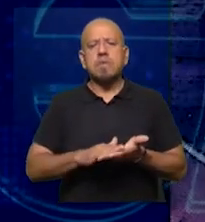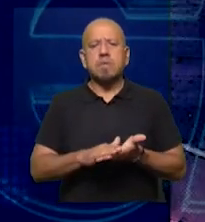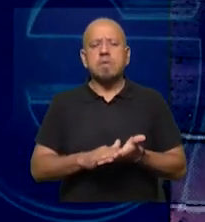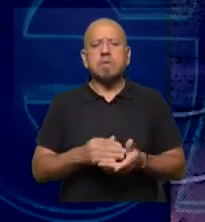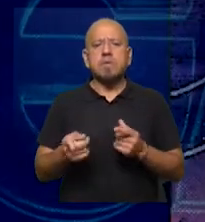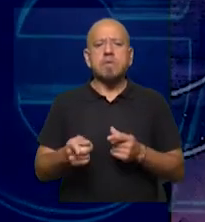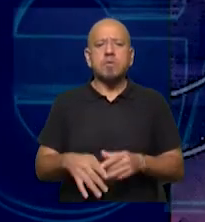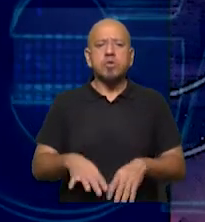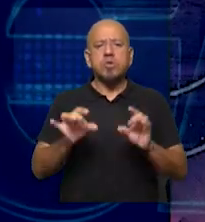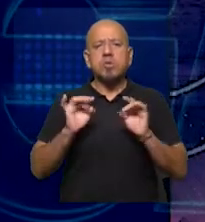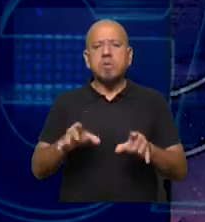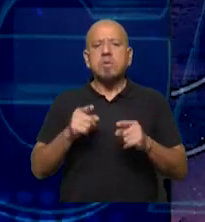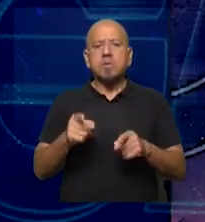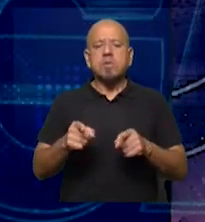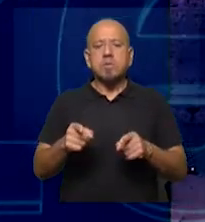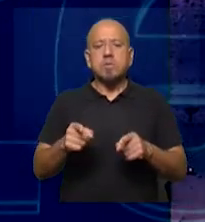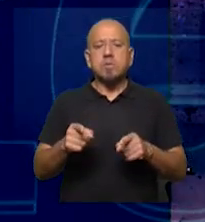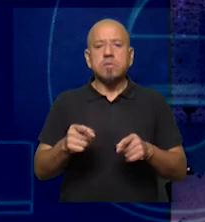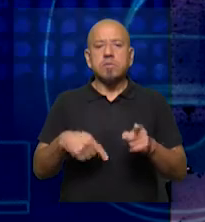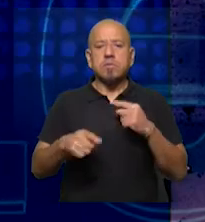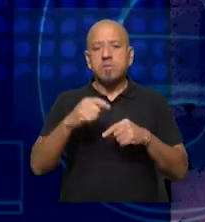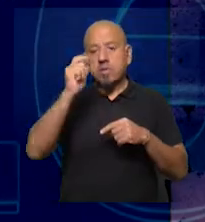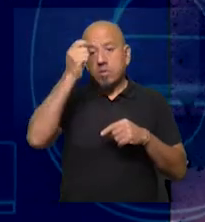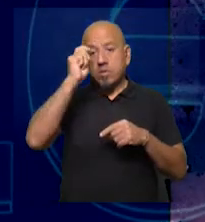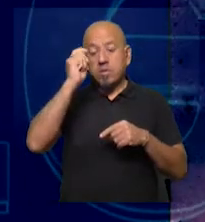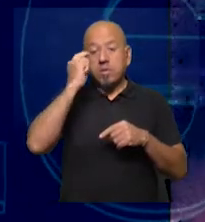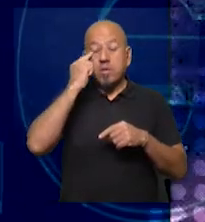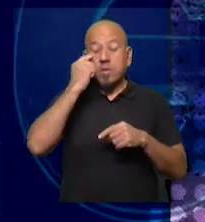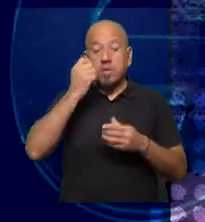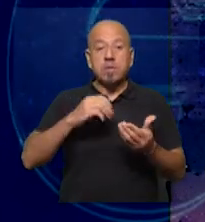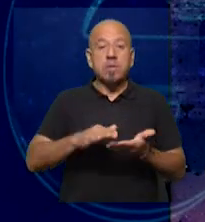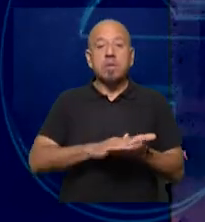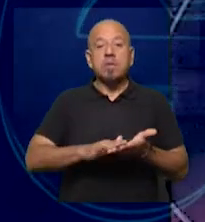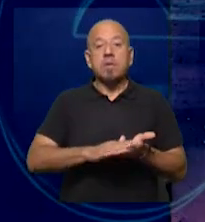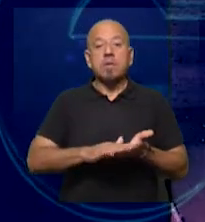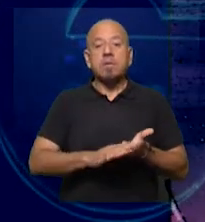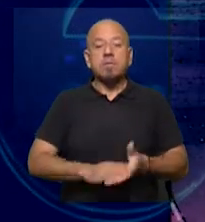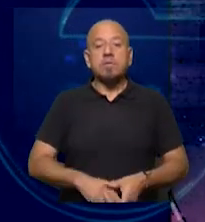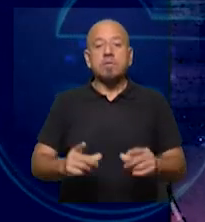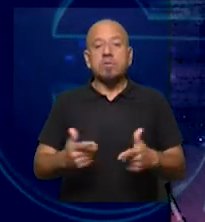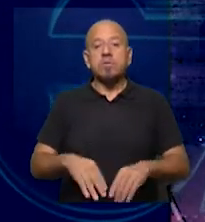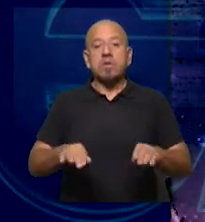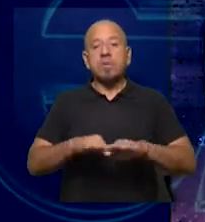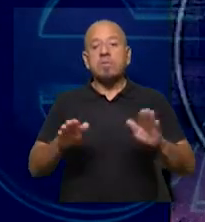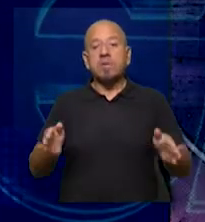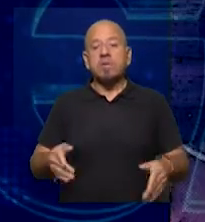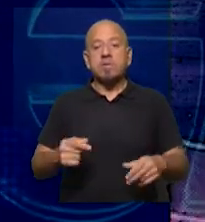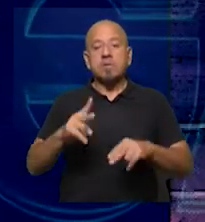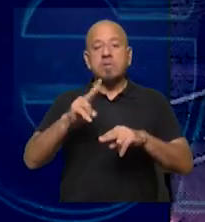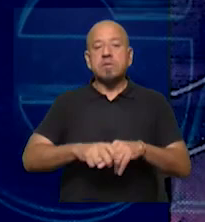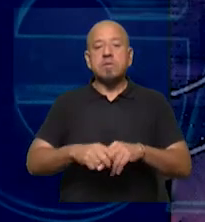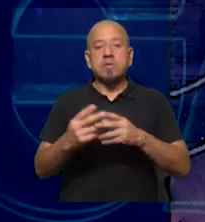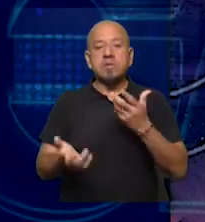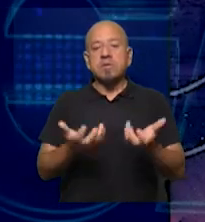ustedes, una cartera, una gorra, bueno, además de nada. No hay mesas, no hay sillas, no hay cocina, no